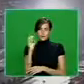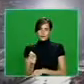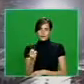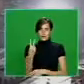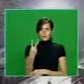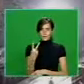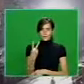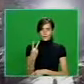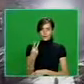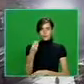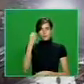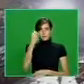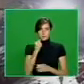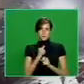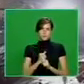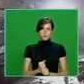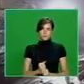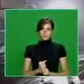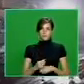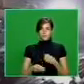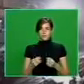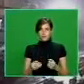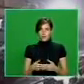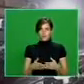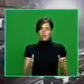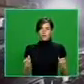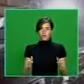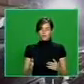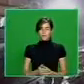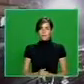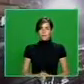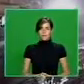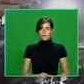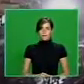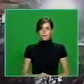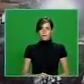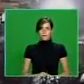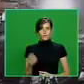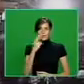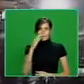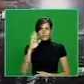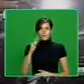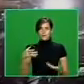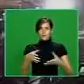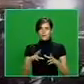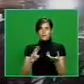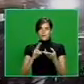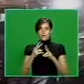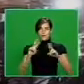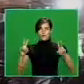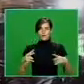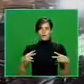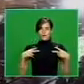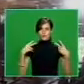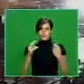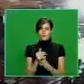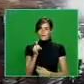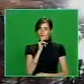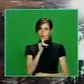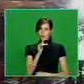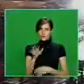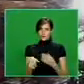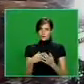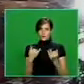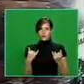2 donde se espera entre otras cosas que se ha inaugurado el o re juramentado el movimiento por la paz es la información